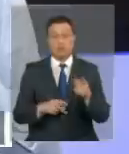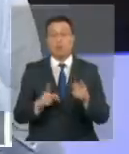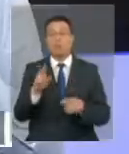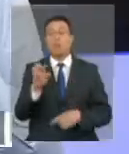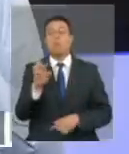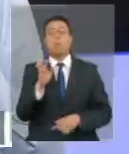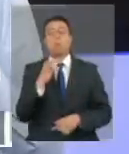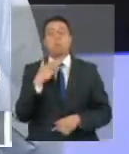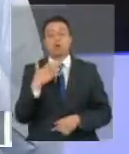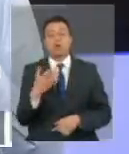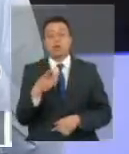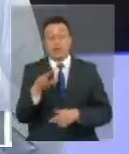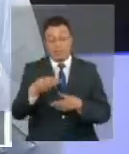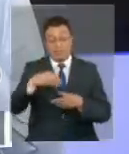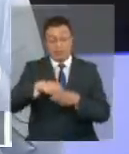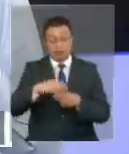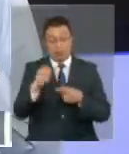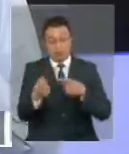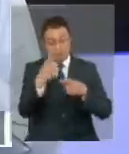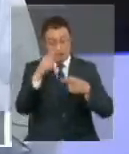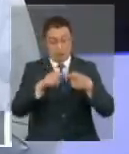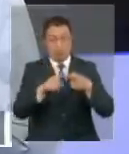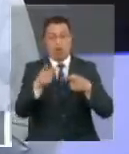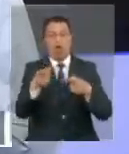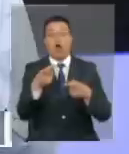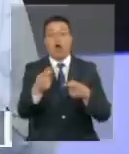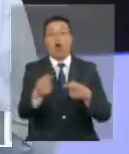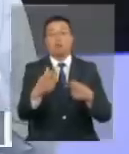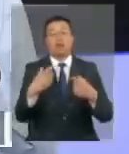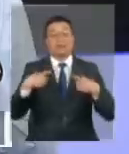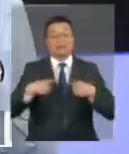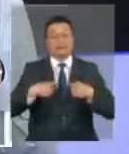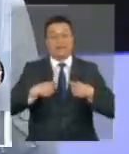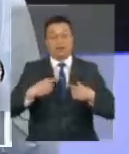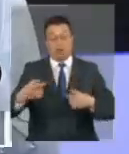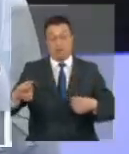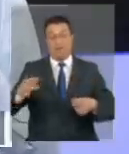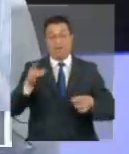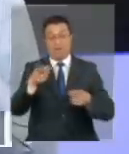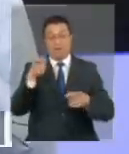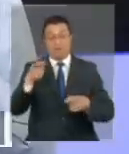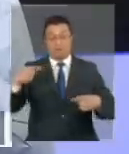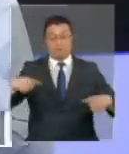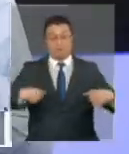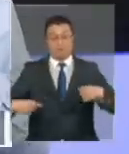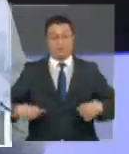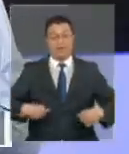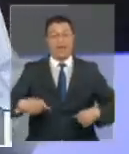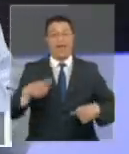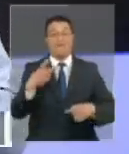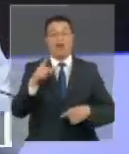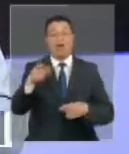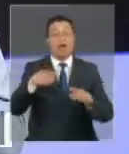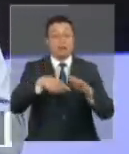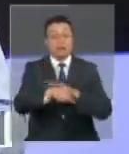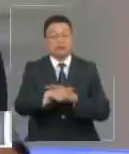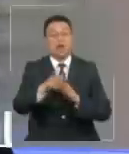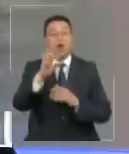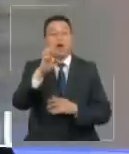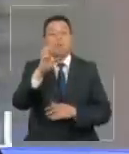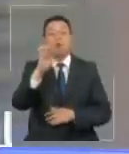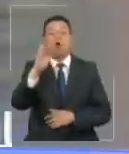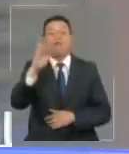¿por qué dentro de sus primeras medidas fue comprar un chaleco antibalas para poder ir a las poblaciones de Recoleta?